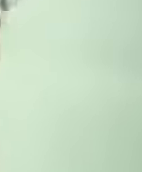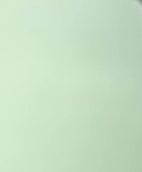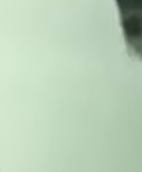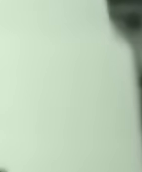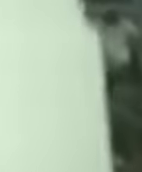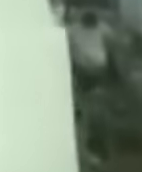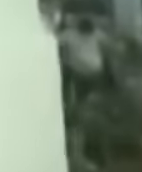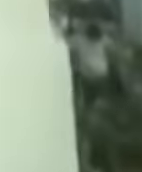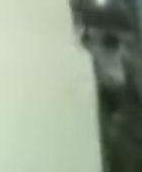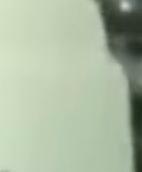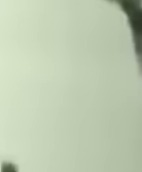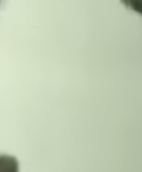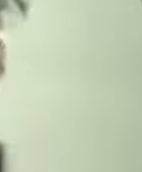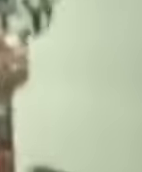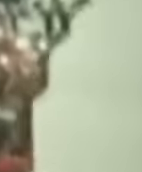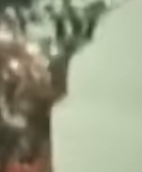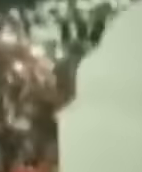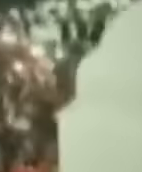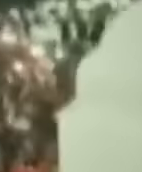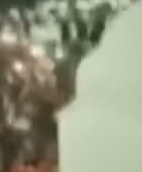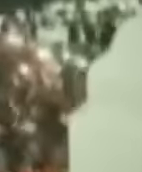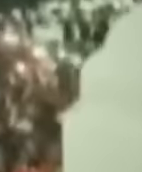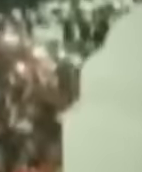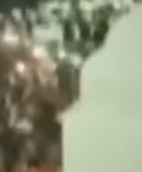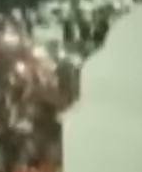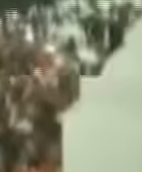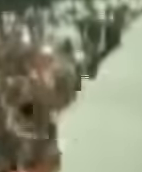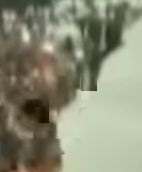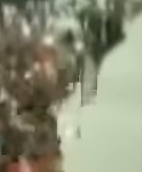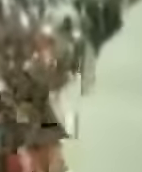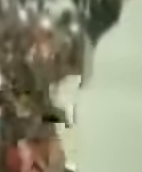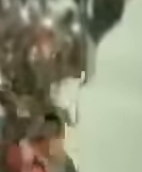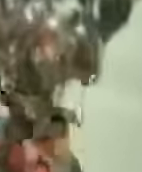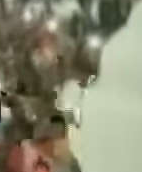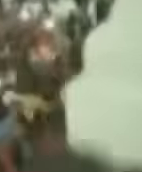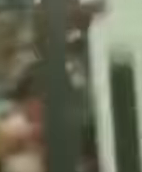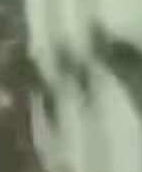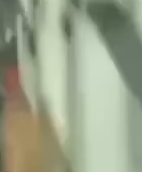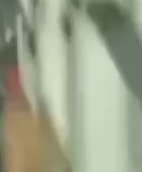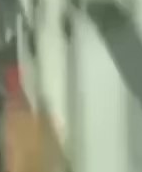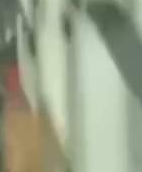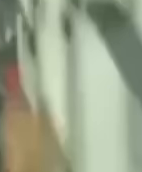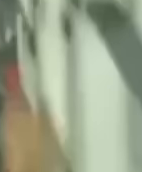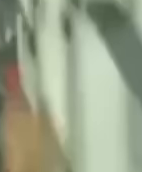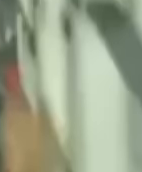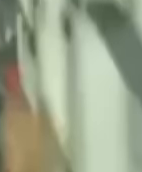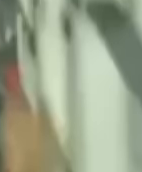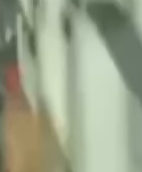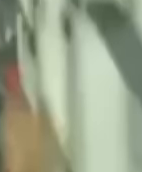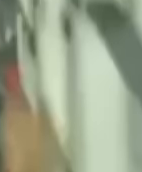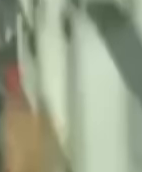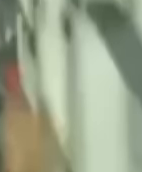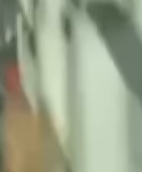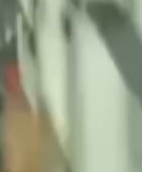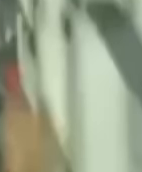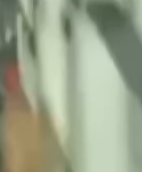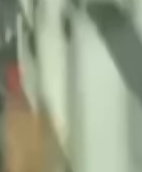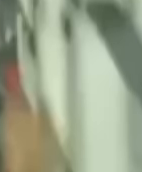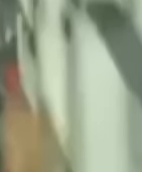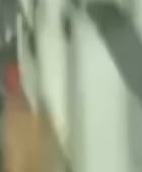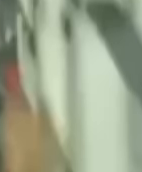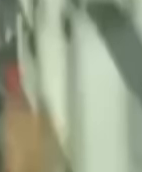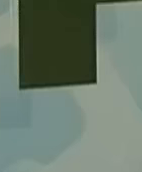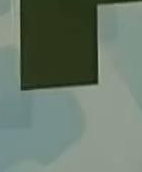bastante cariño. Recordar que el día de hoy también en el estado Monagas, específicamente en Maturín, donde también